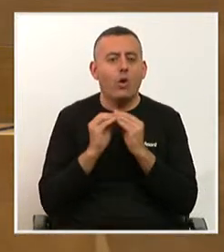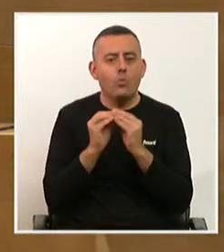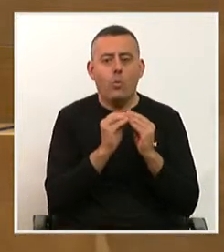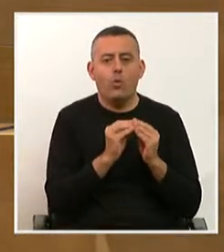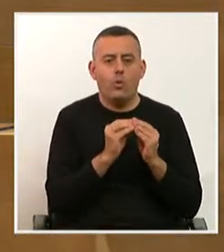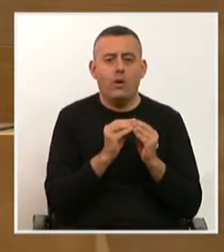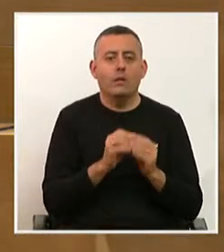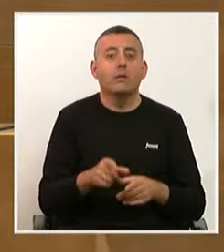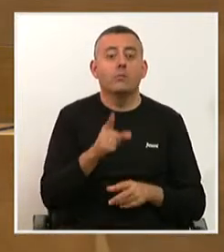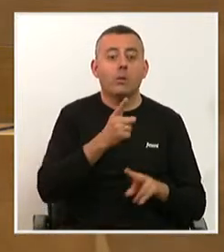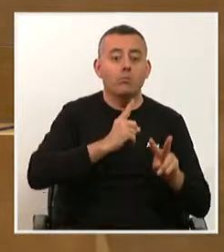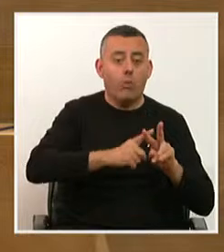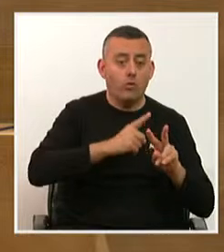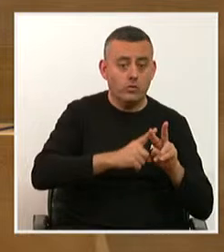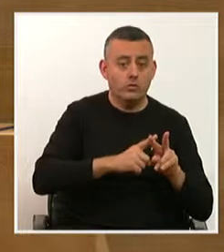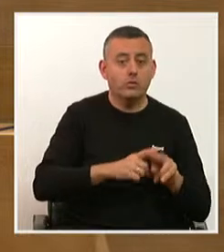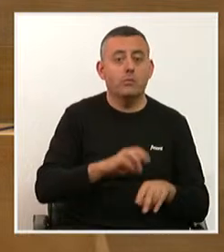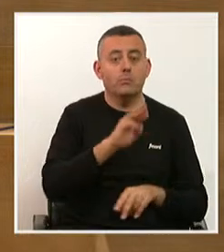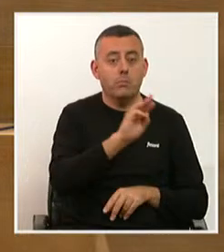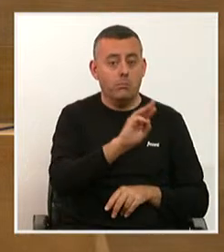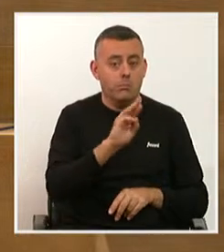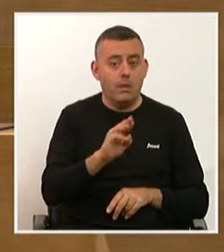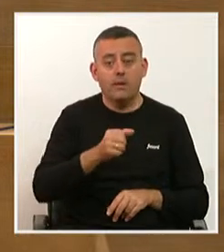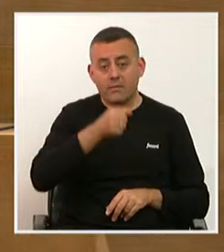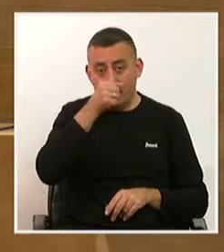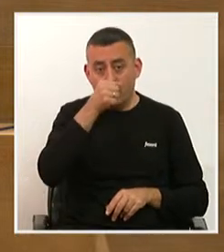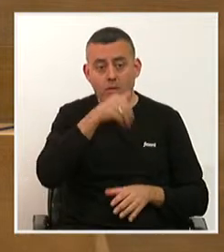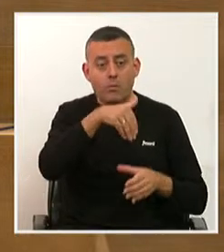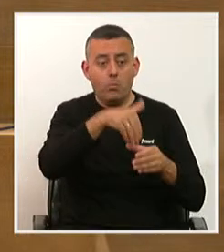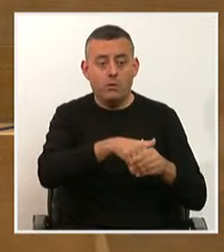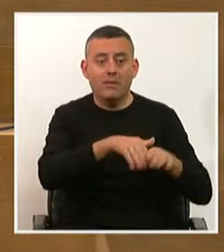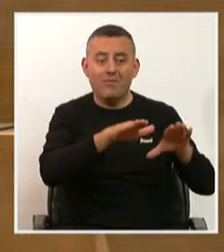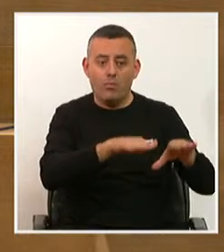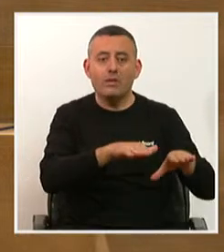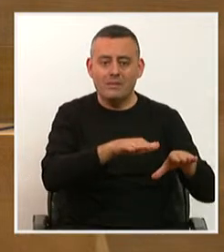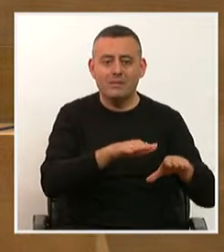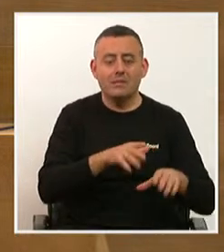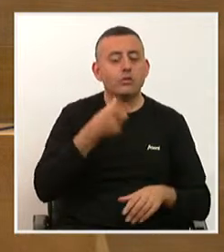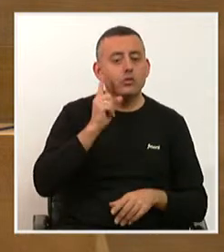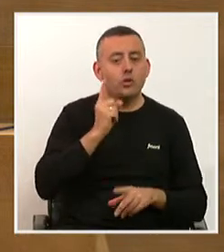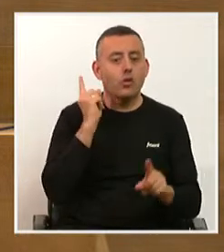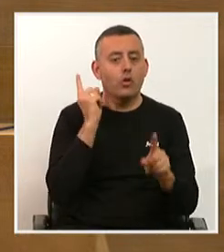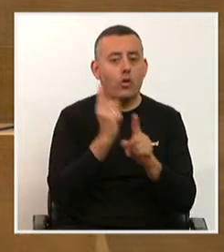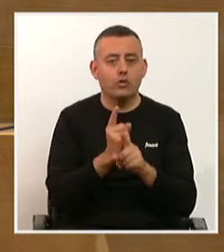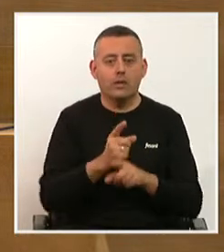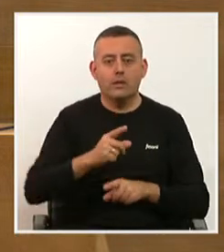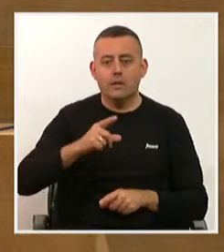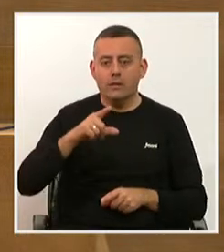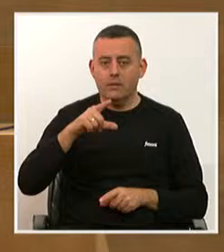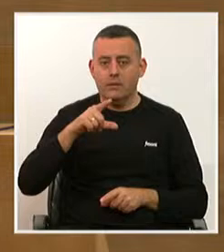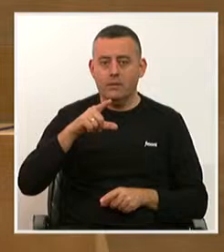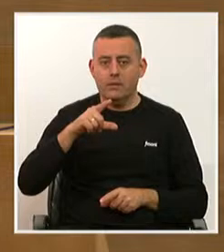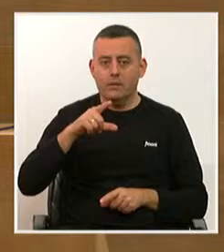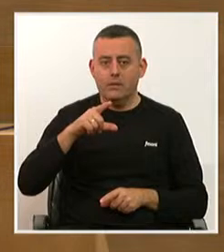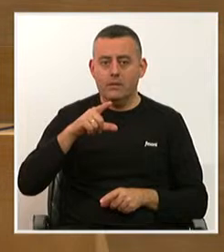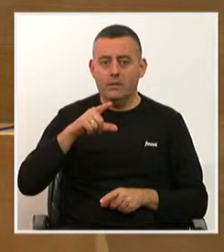socialista y el Part del PP votar a favor el que votar en contra se esposa va